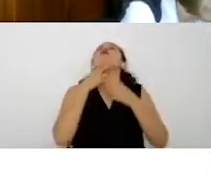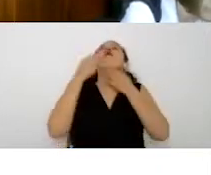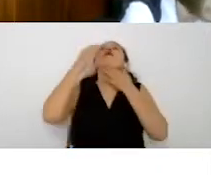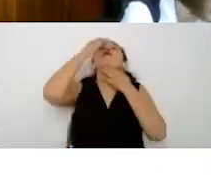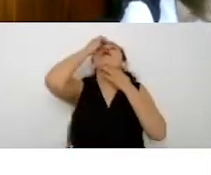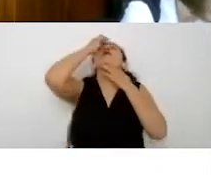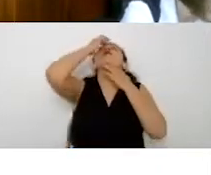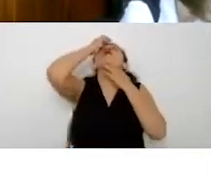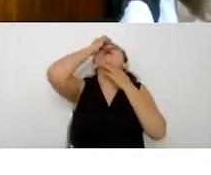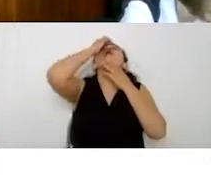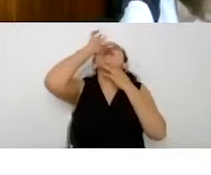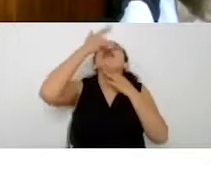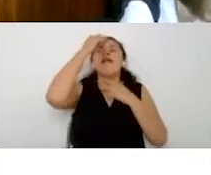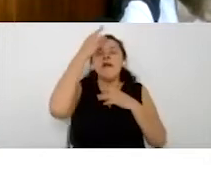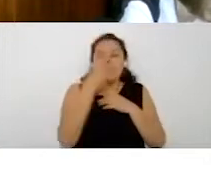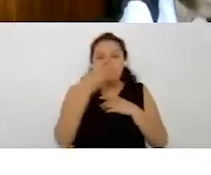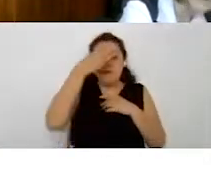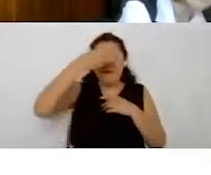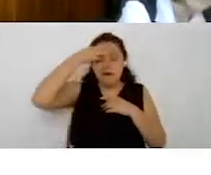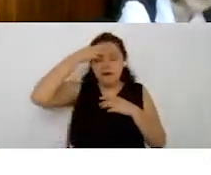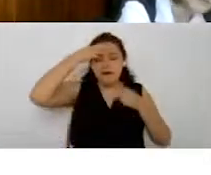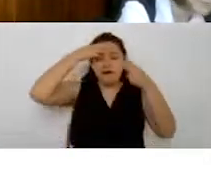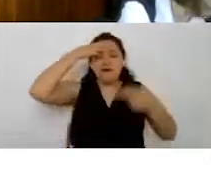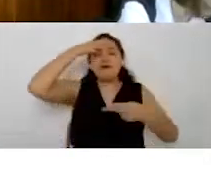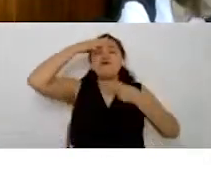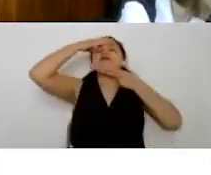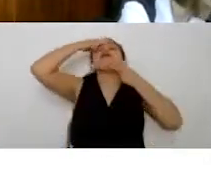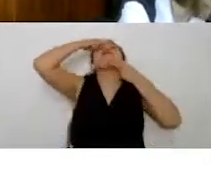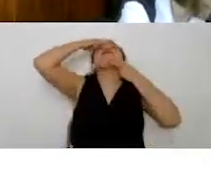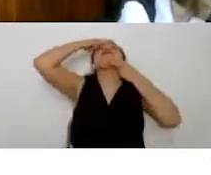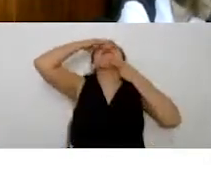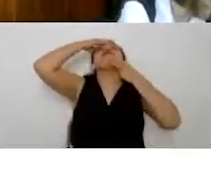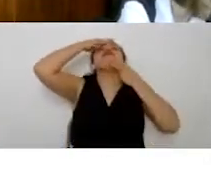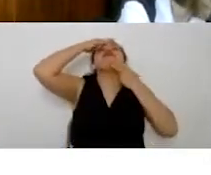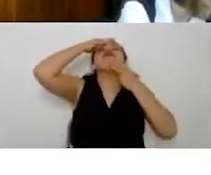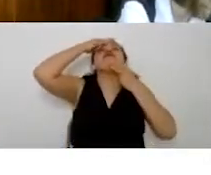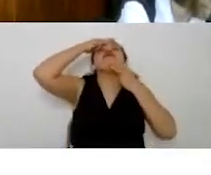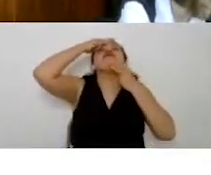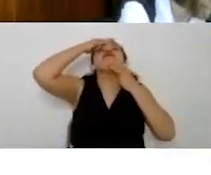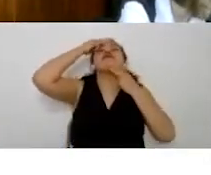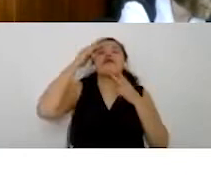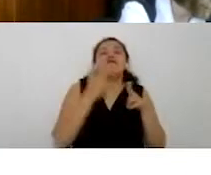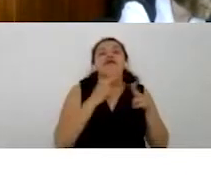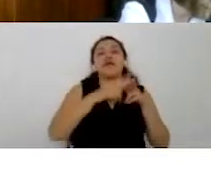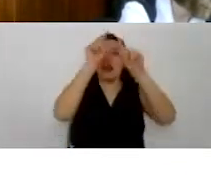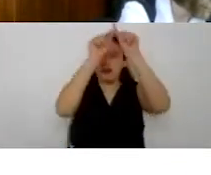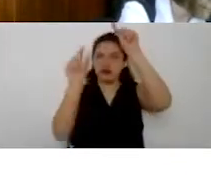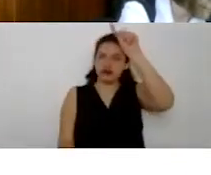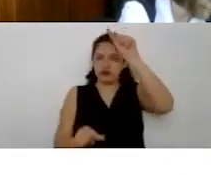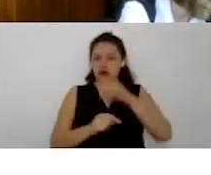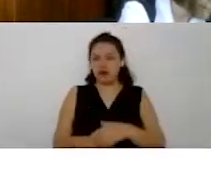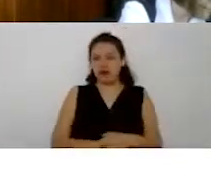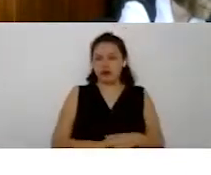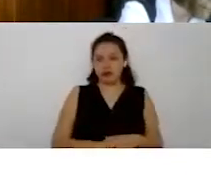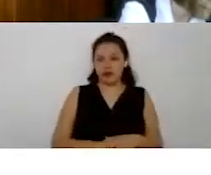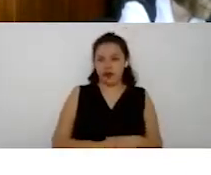3 dedos en la frente, 2 en la barbilla, inclinar hasta que se formara una línea imaginaria recta que